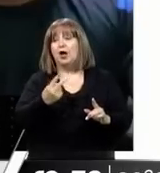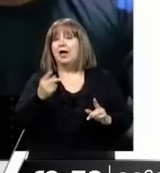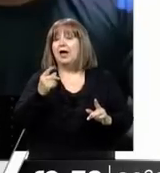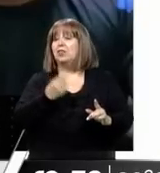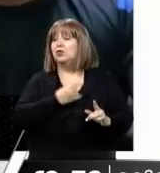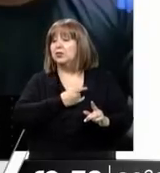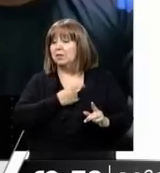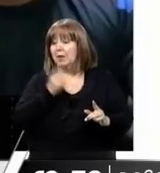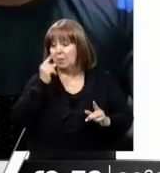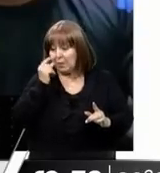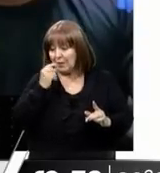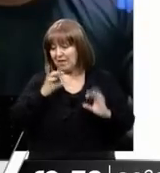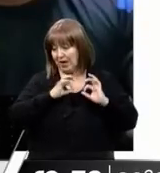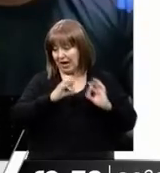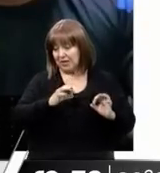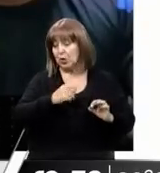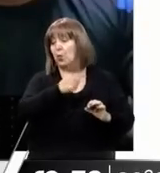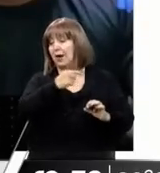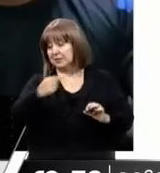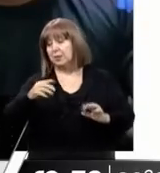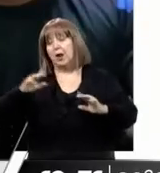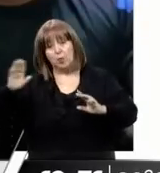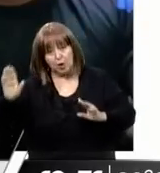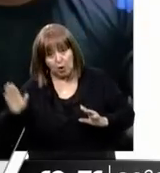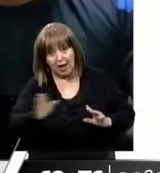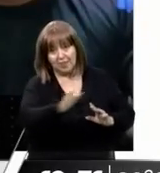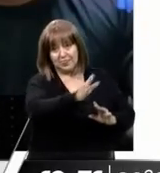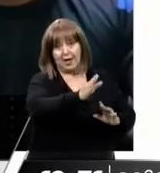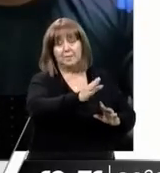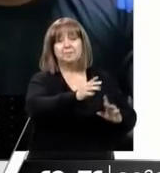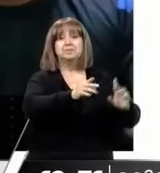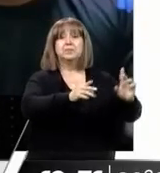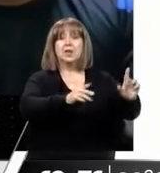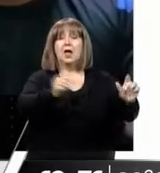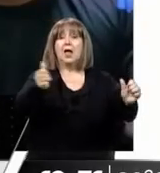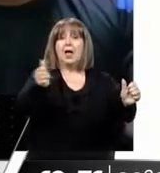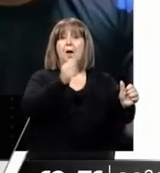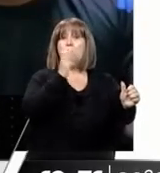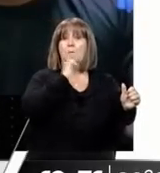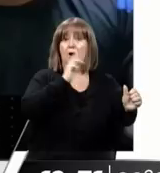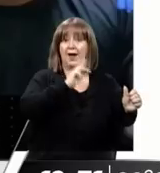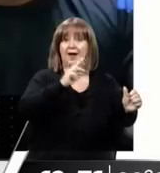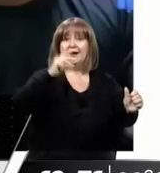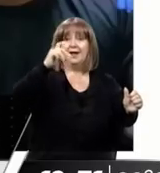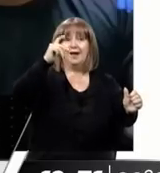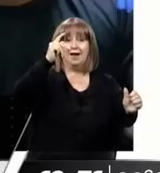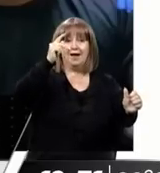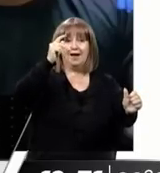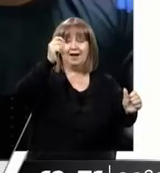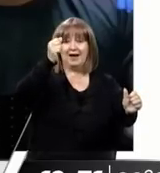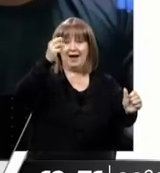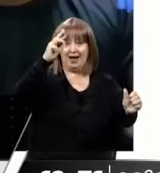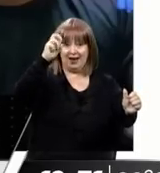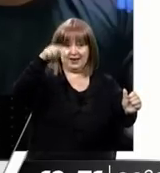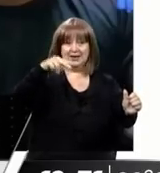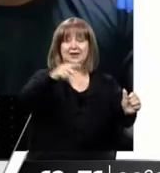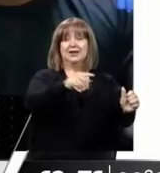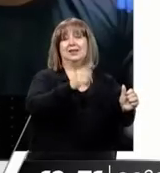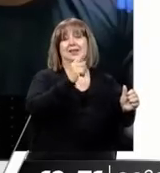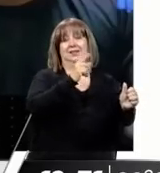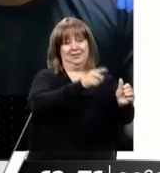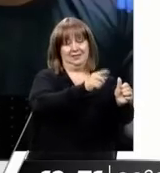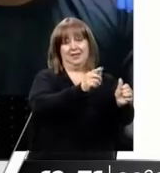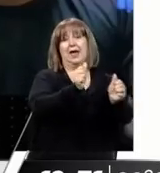claro lo que dice desde la fiscalía es que fue un crimen insidioso no y como estamos sonriendo era lo que solicitaban justamente